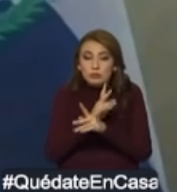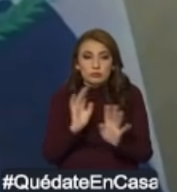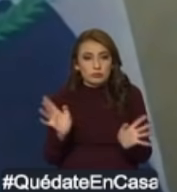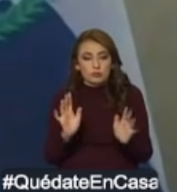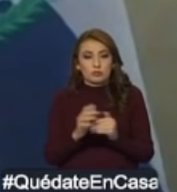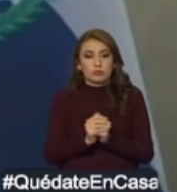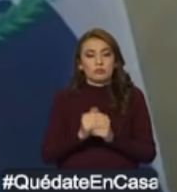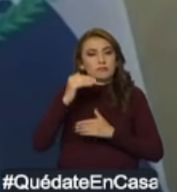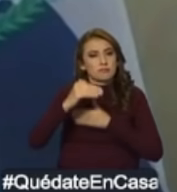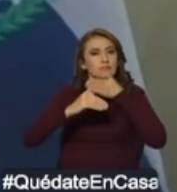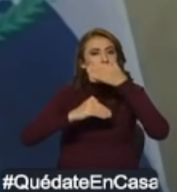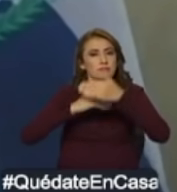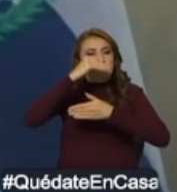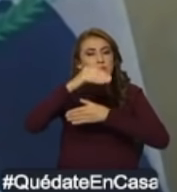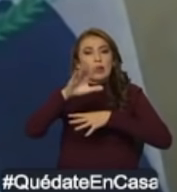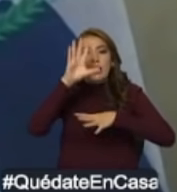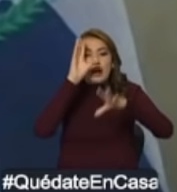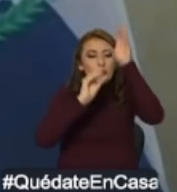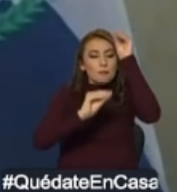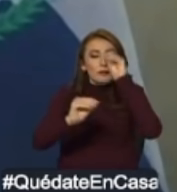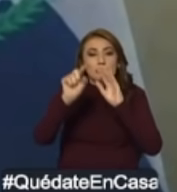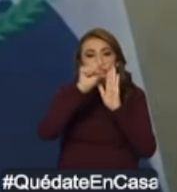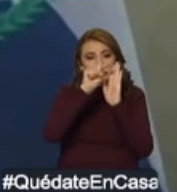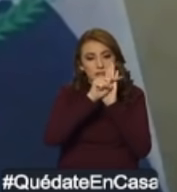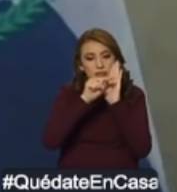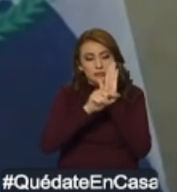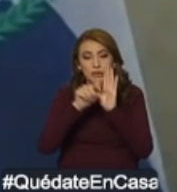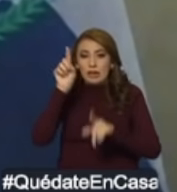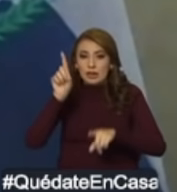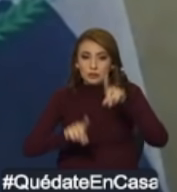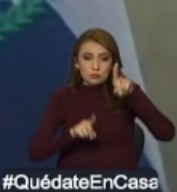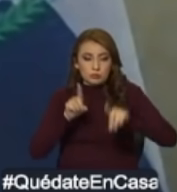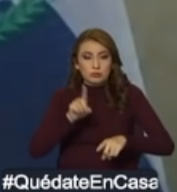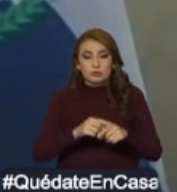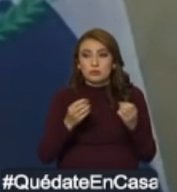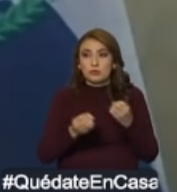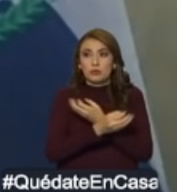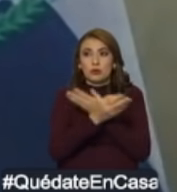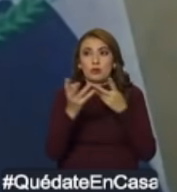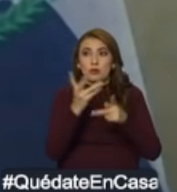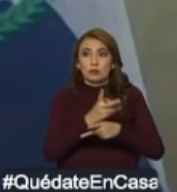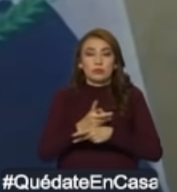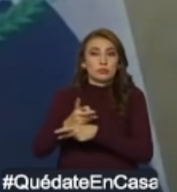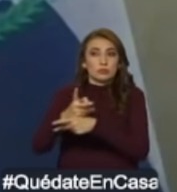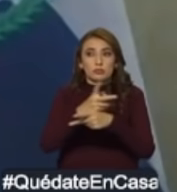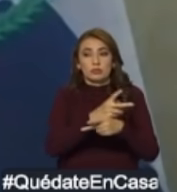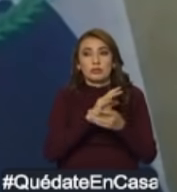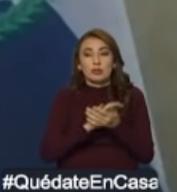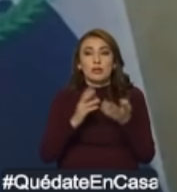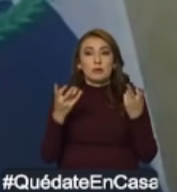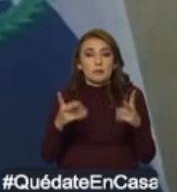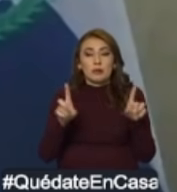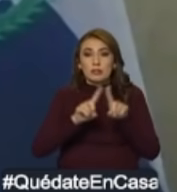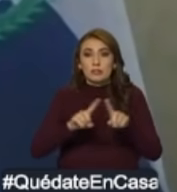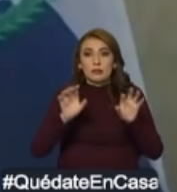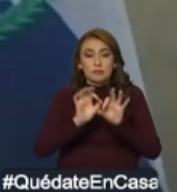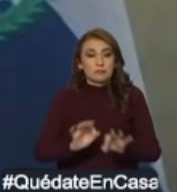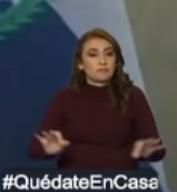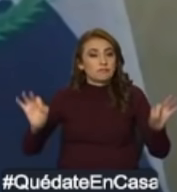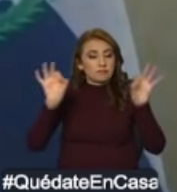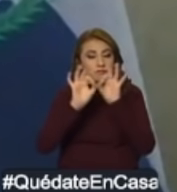un tablero de indicadores, tanto de salud, que es lo principal, con rigurosidad en el tema de salud, pero también en los